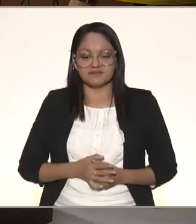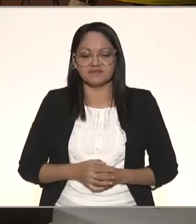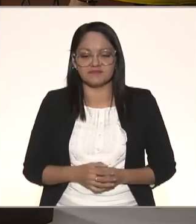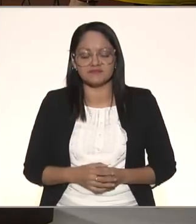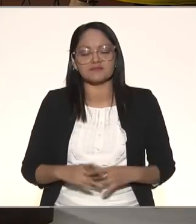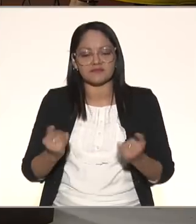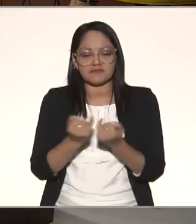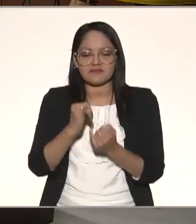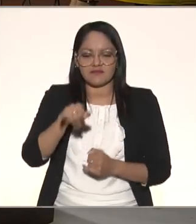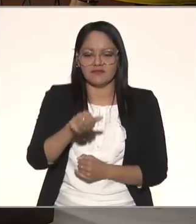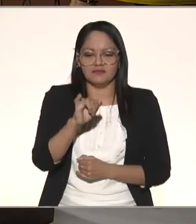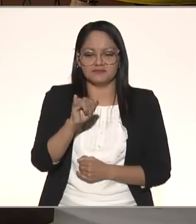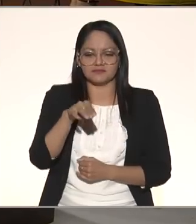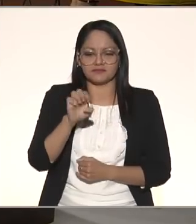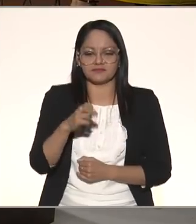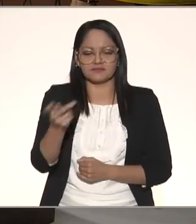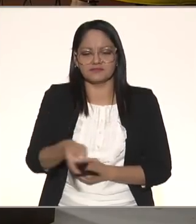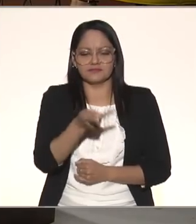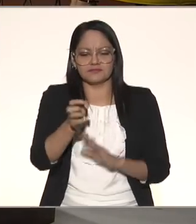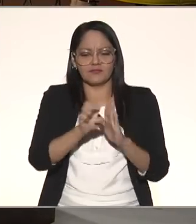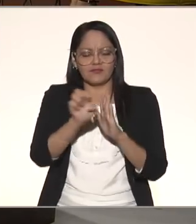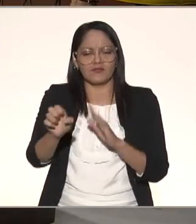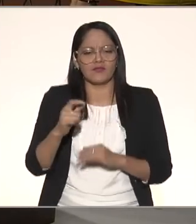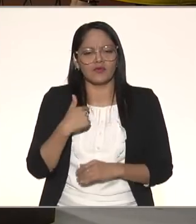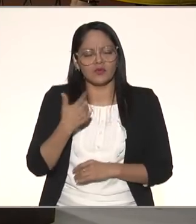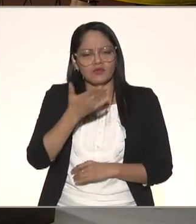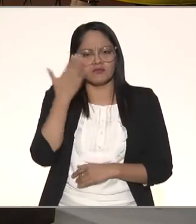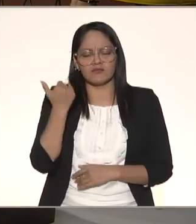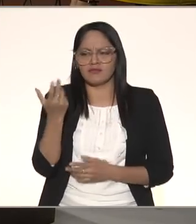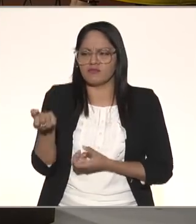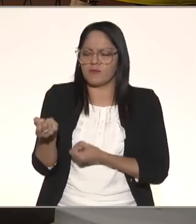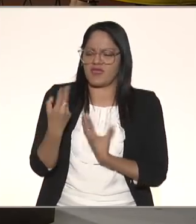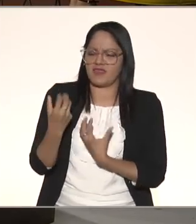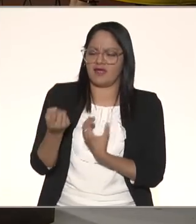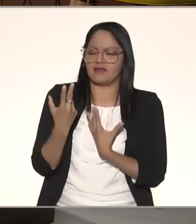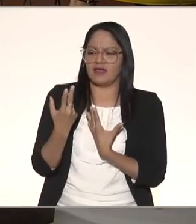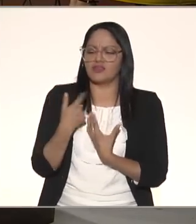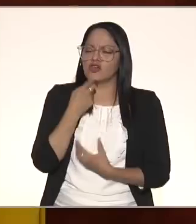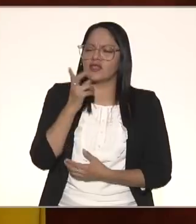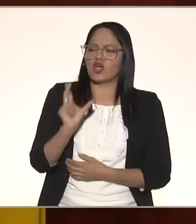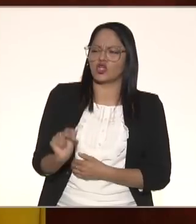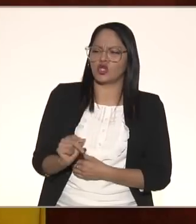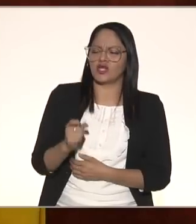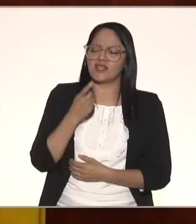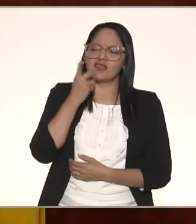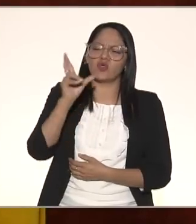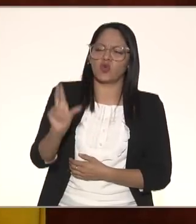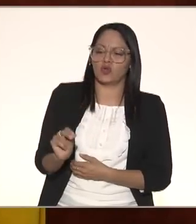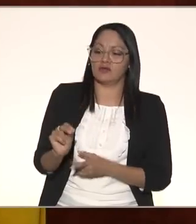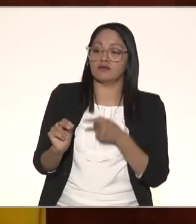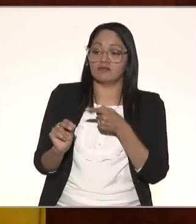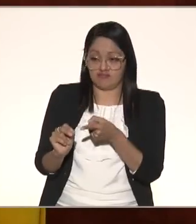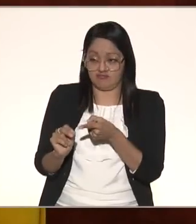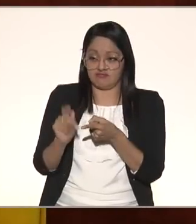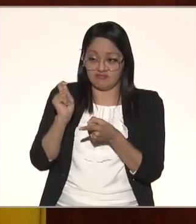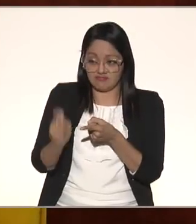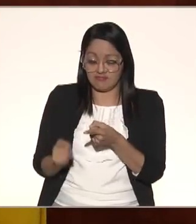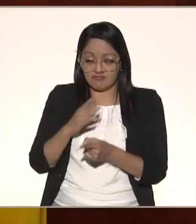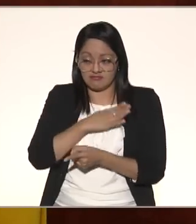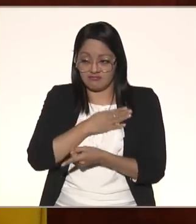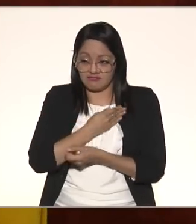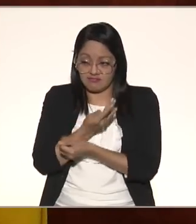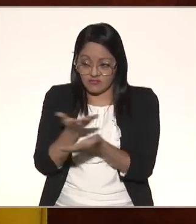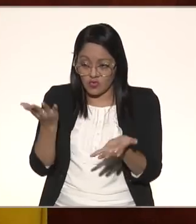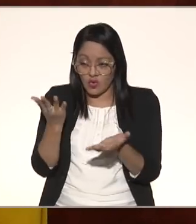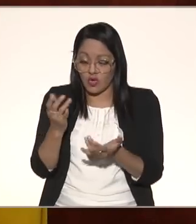Jaime también nos preguntaba ¿qué pasa si no sé recibir? si a todo digo que no porque no quiero molestar eso me hace menos generoso menos